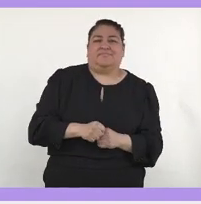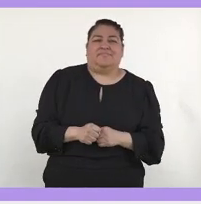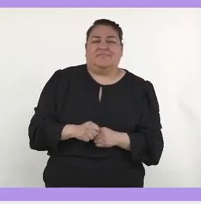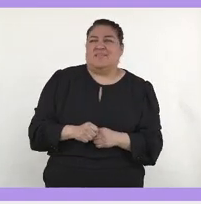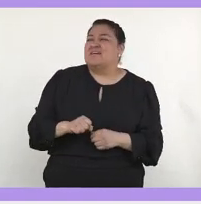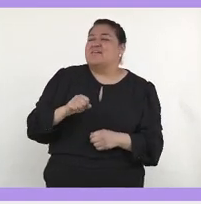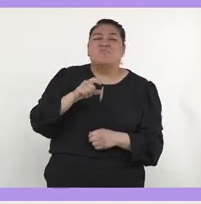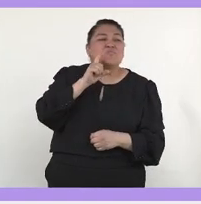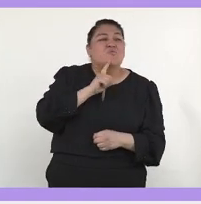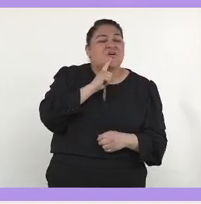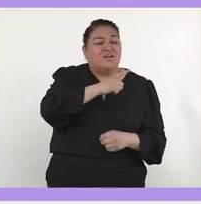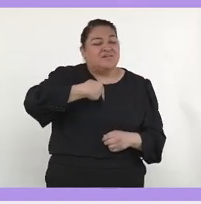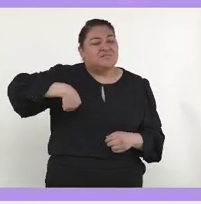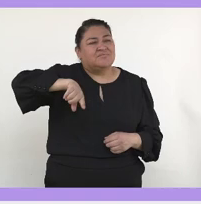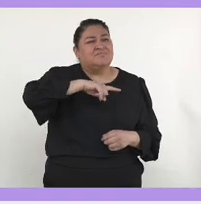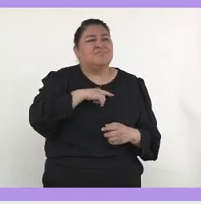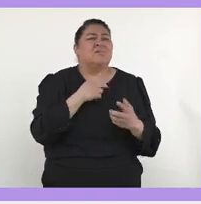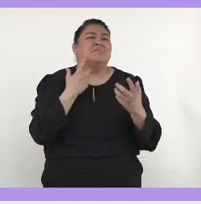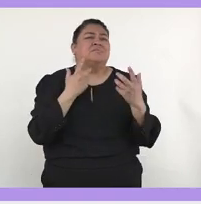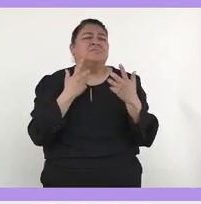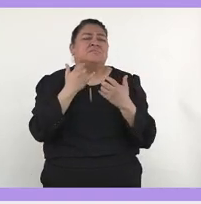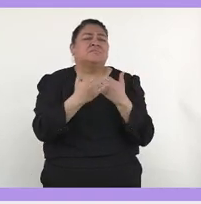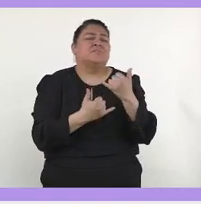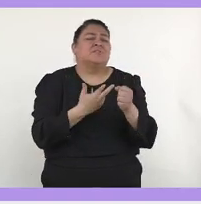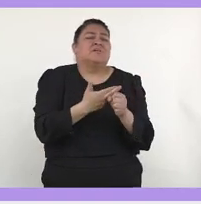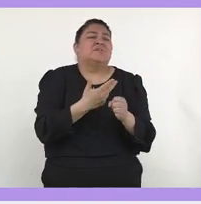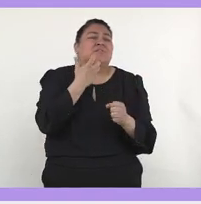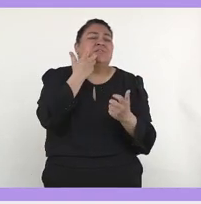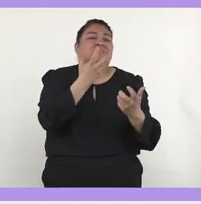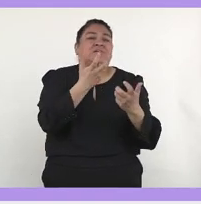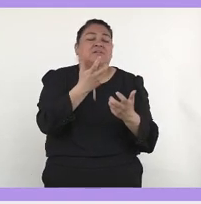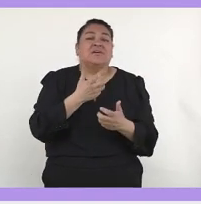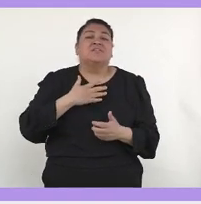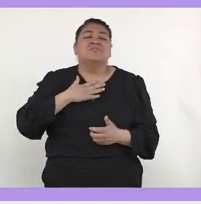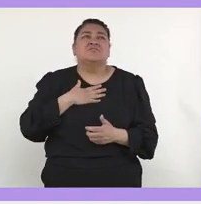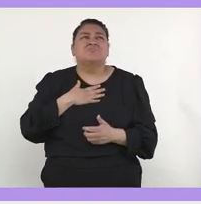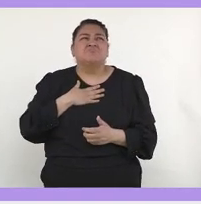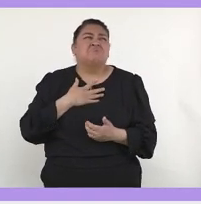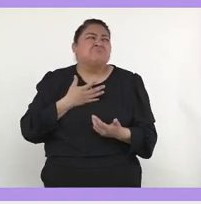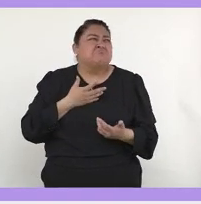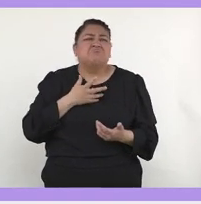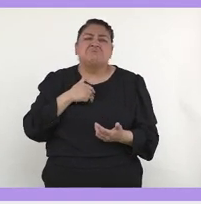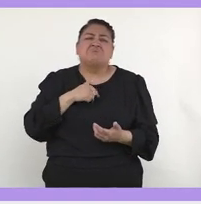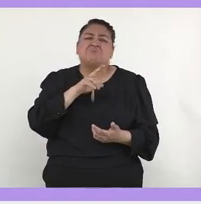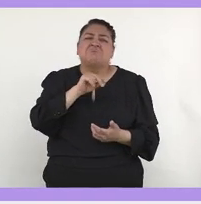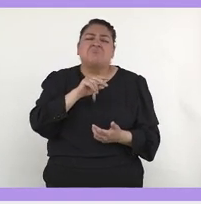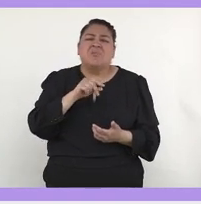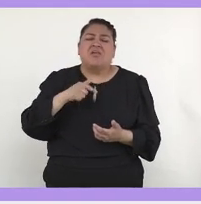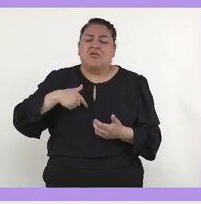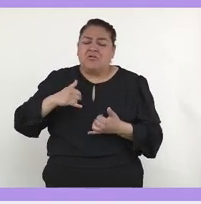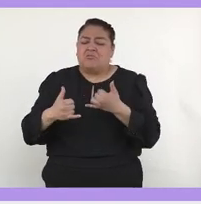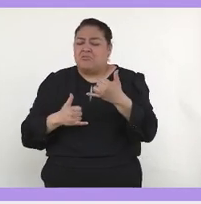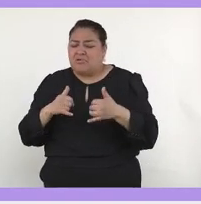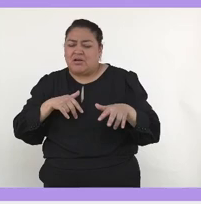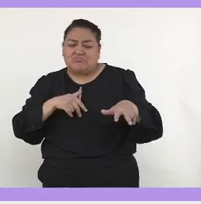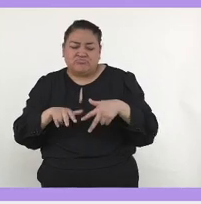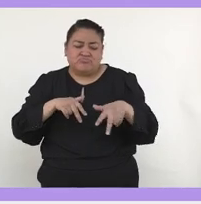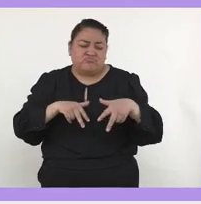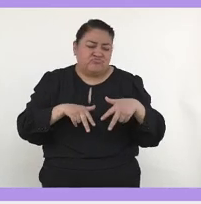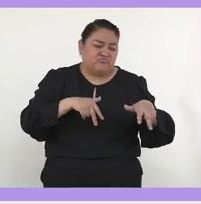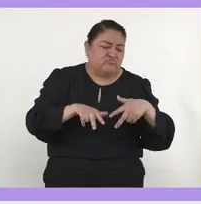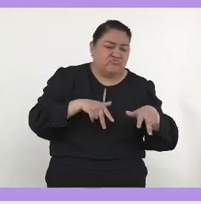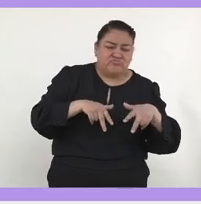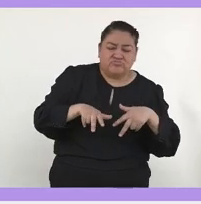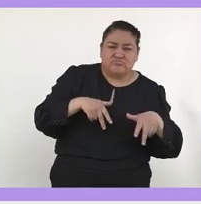a soñar en ser futbolistas no en mi caso quizás no lo soñé simplemente lo practiqué y el amor que le tenía practicarlo me llevó a